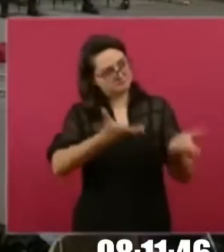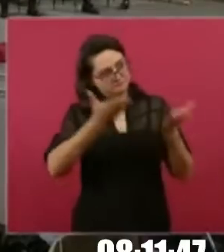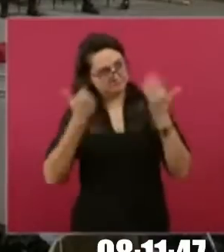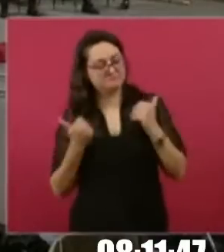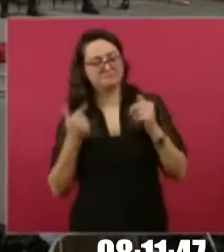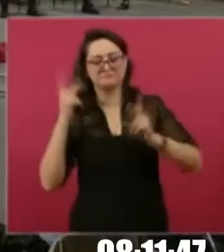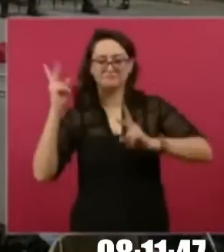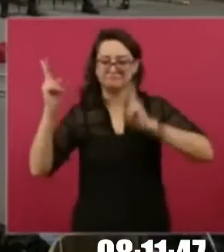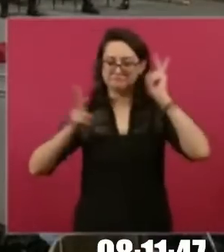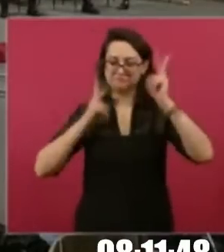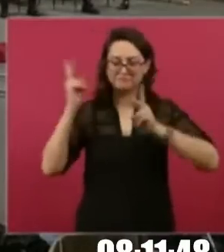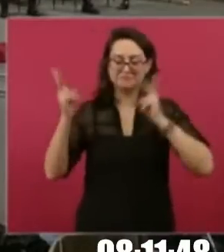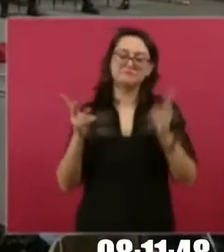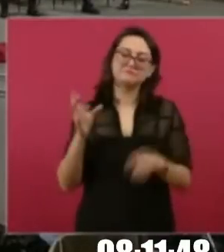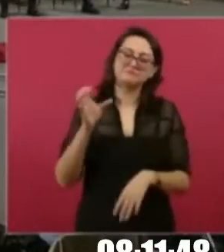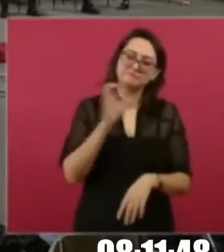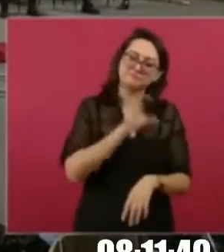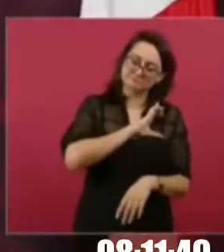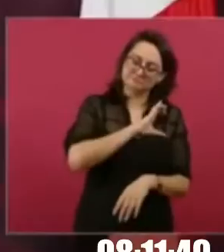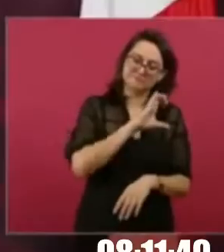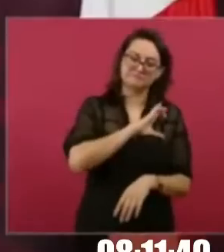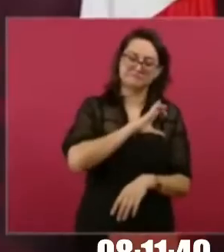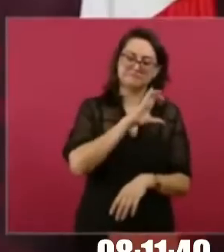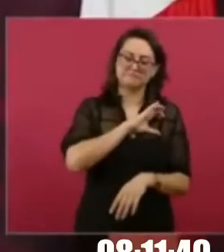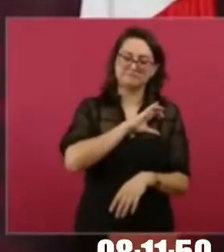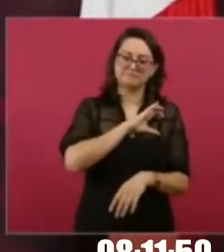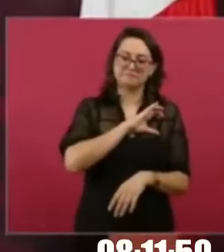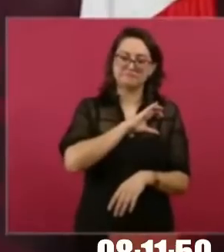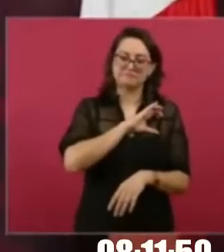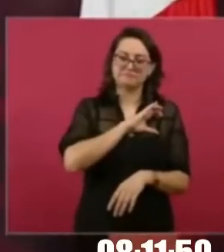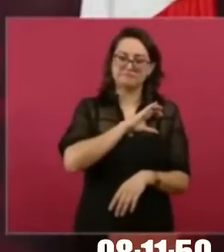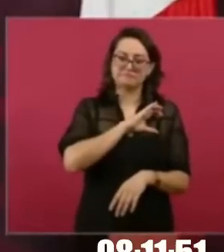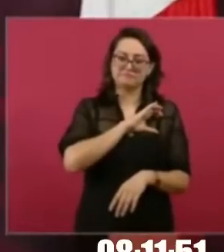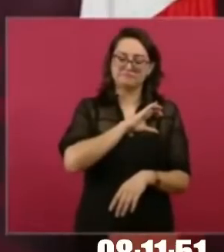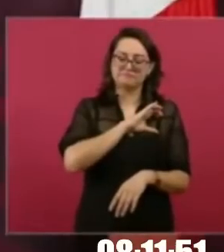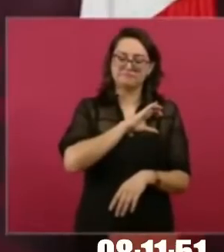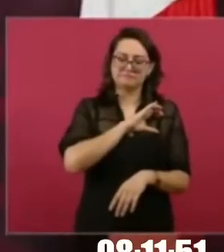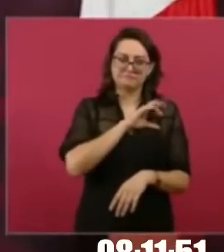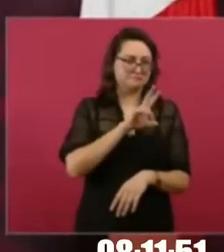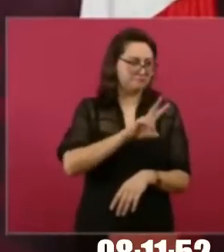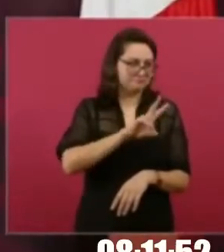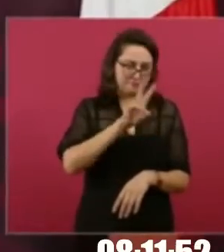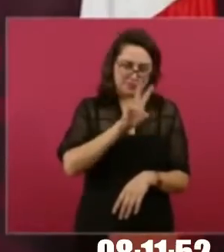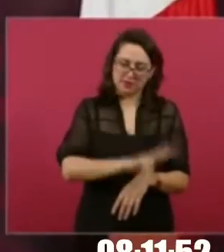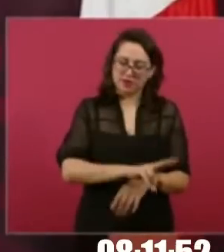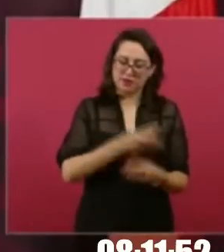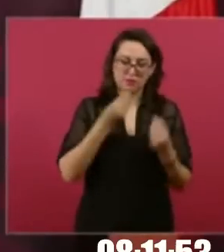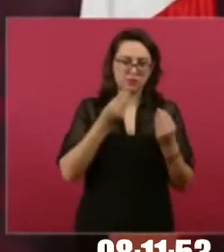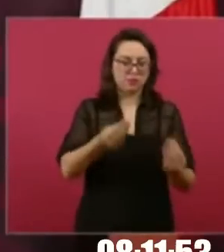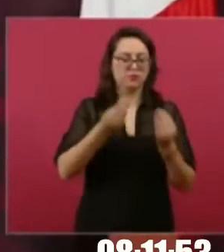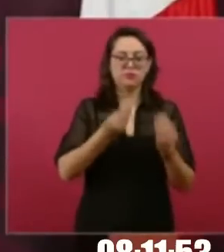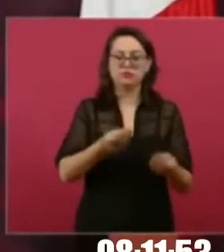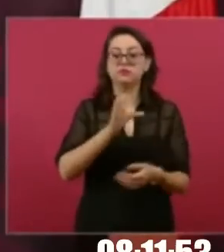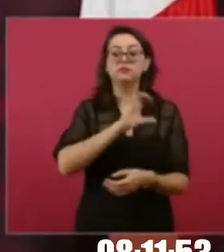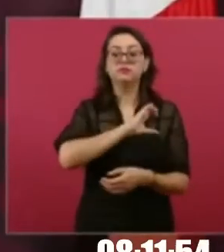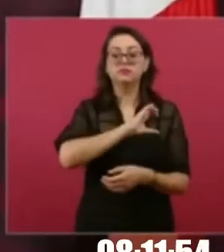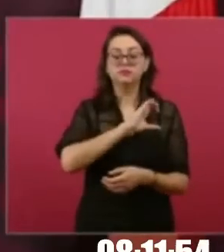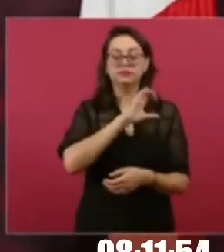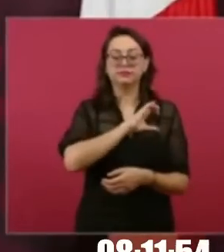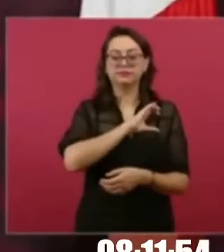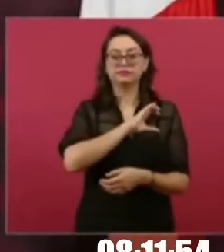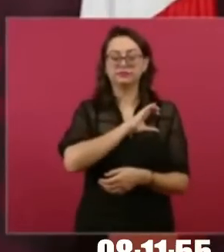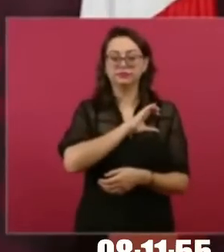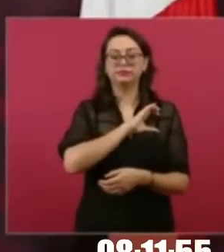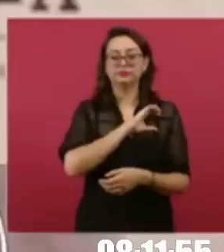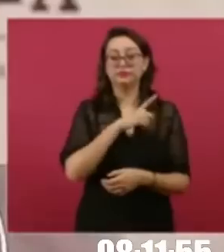casa lo queremos mucho y y demás porque la verdad es sería aquí